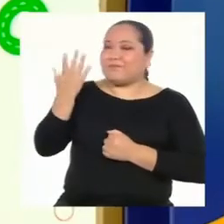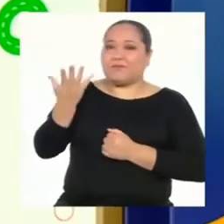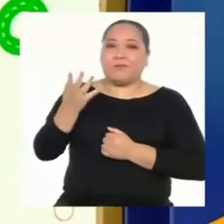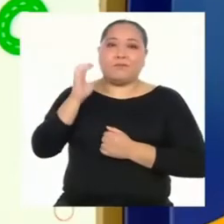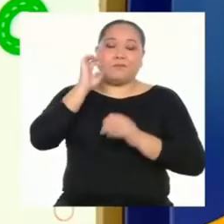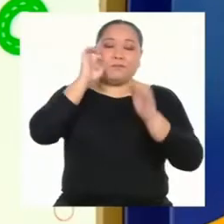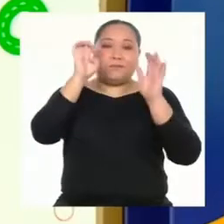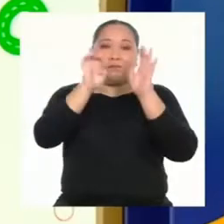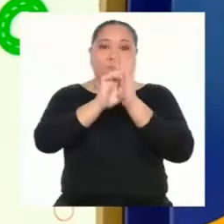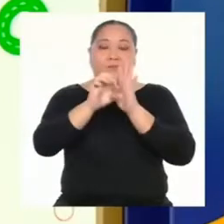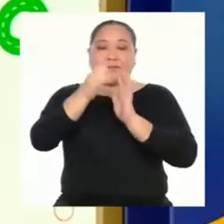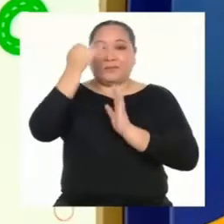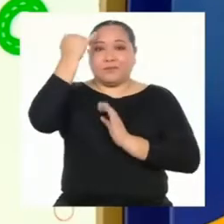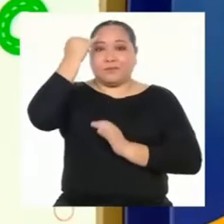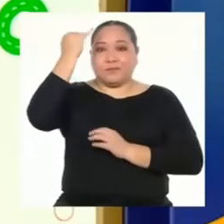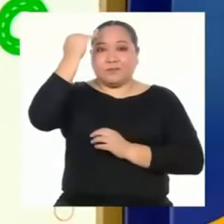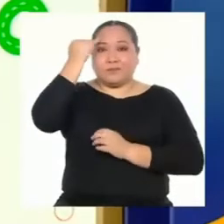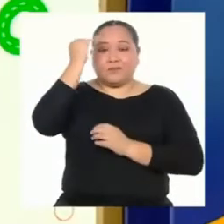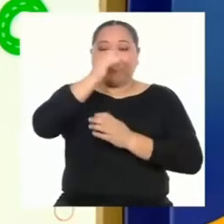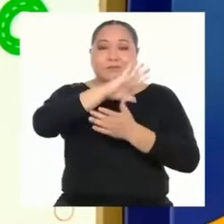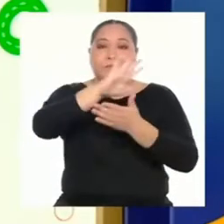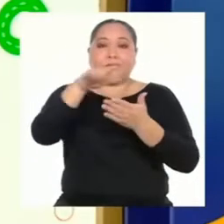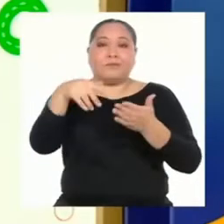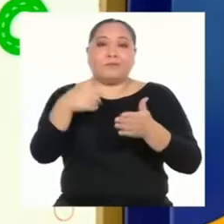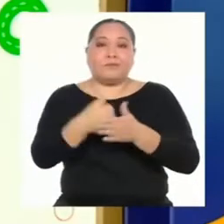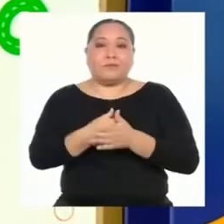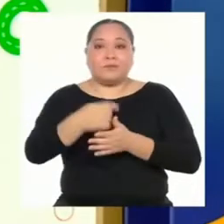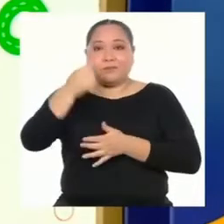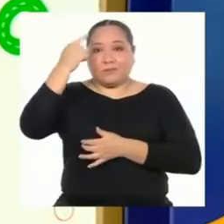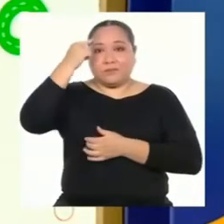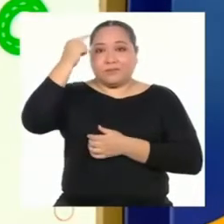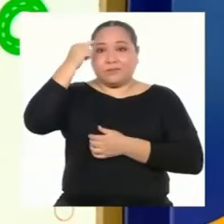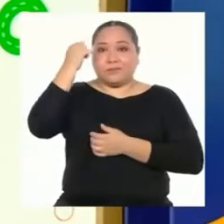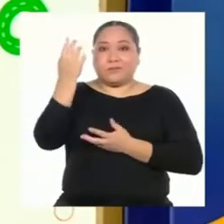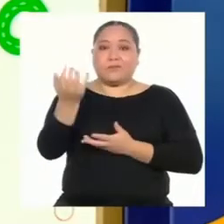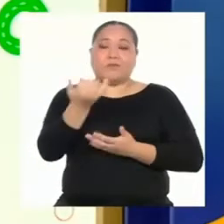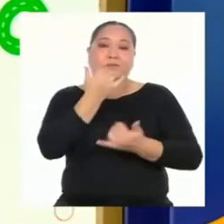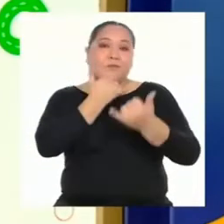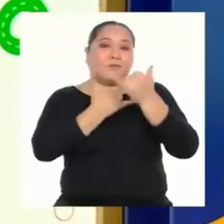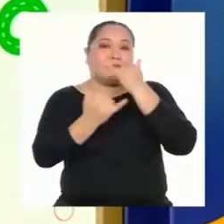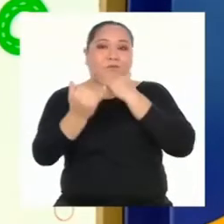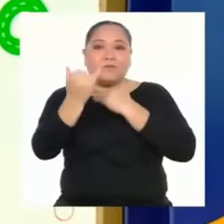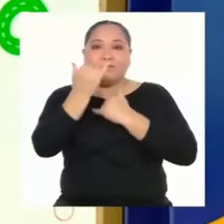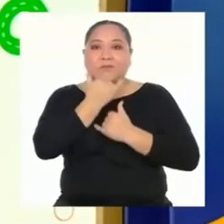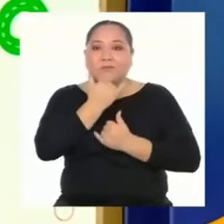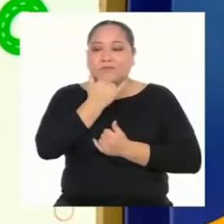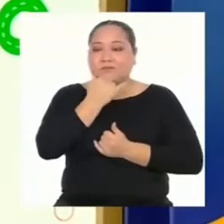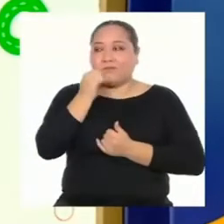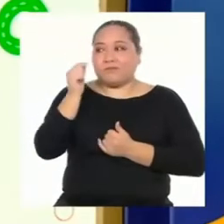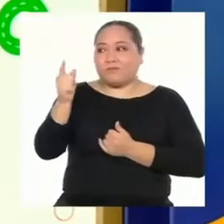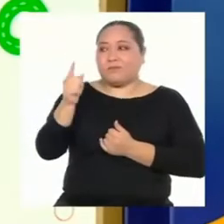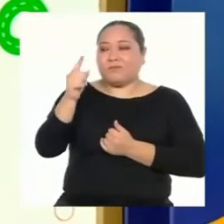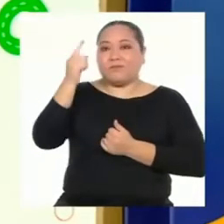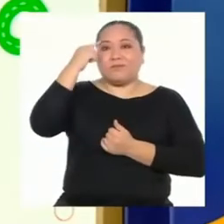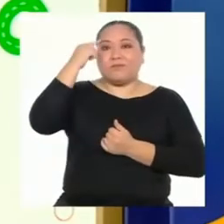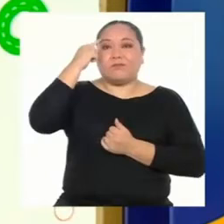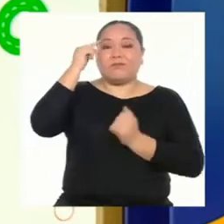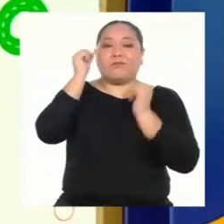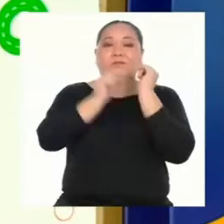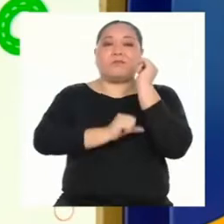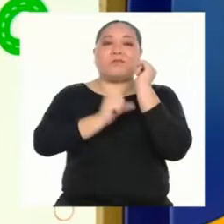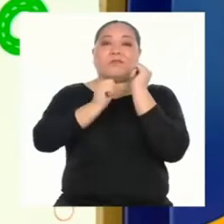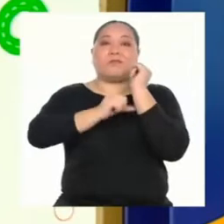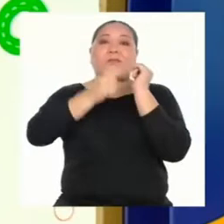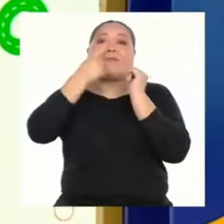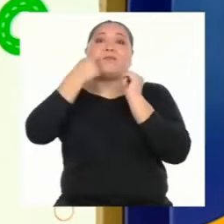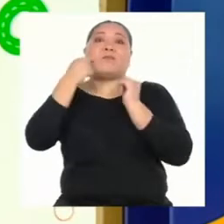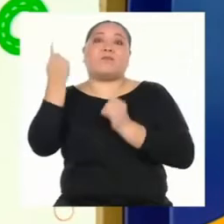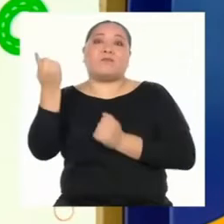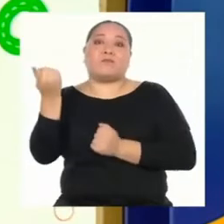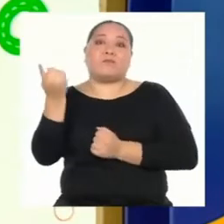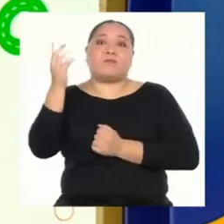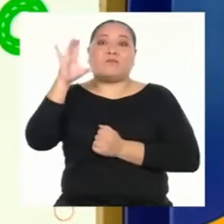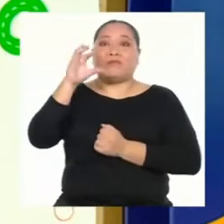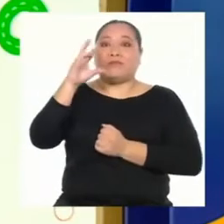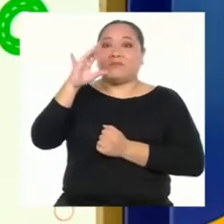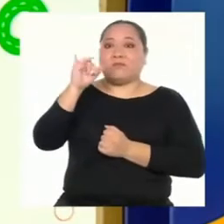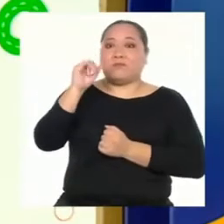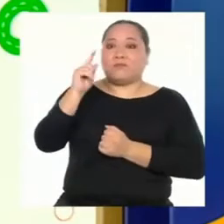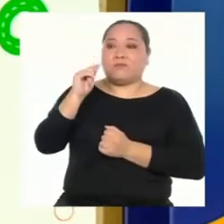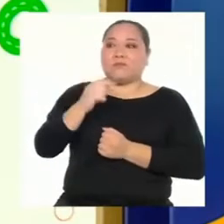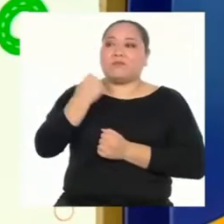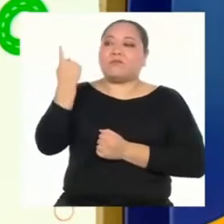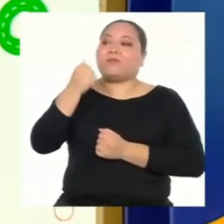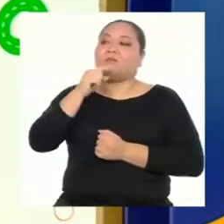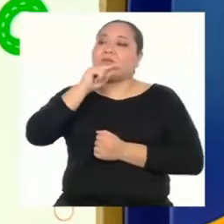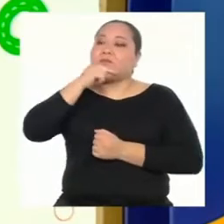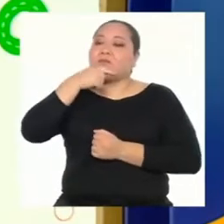Por ejemplo, imagínate si todos creyeran lo que equivocadamente pensaba el hermano de Cristina, que solo las mujeres deben dedicarse a